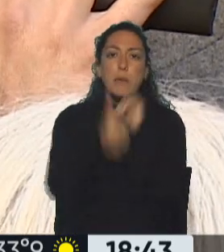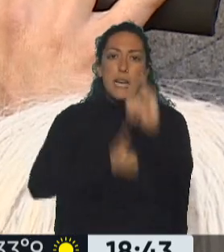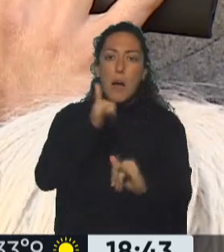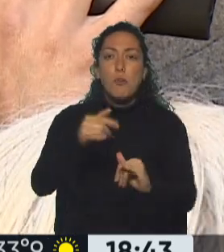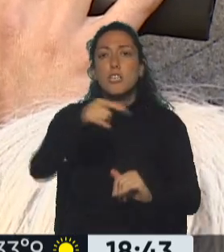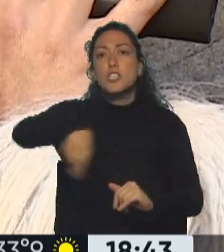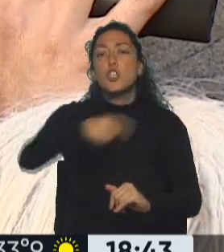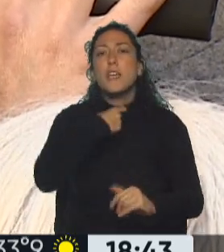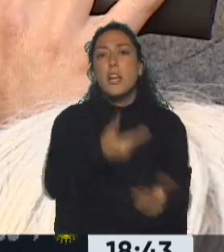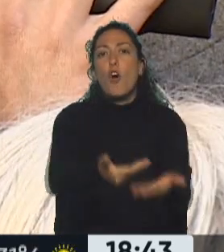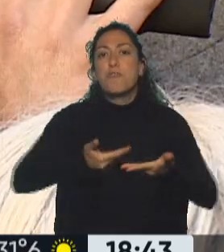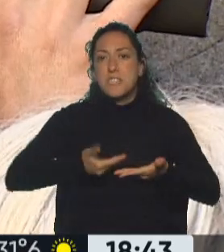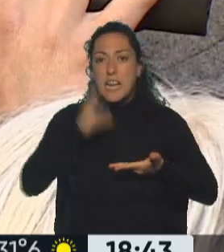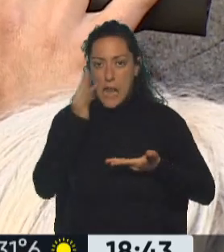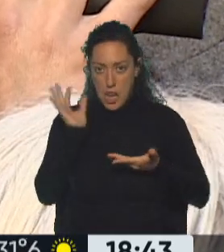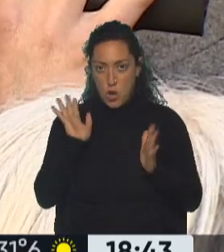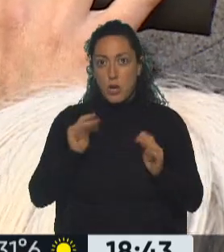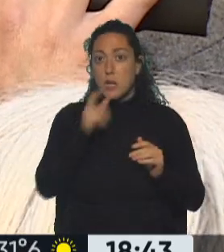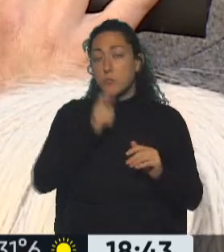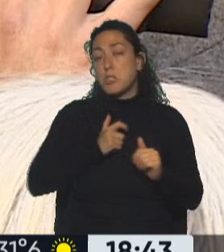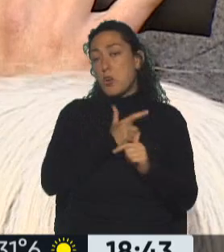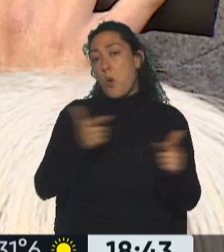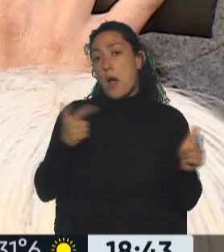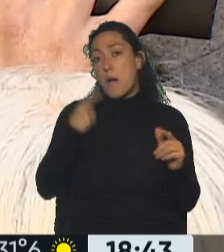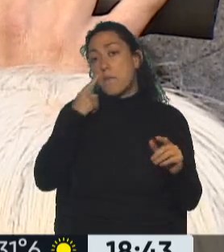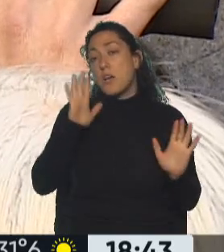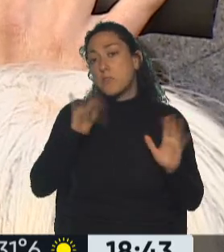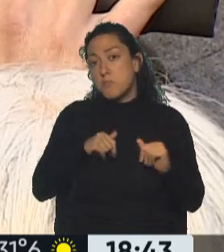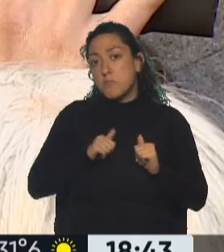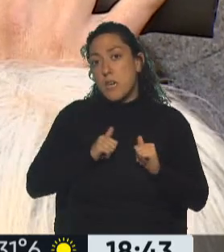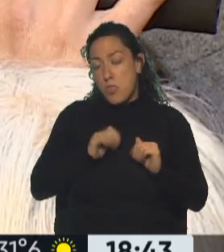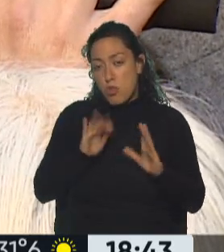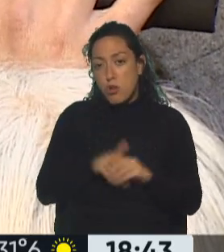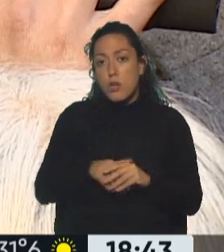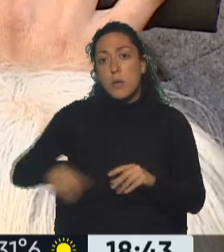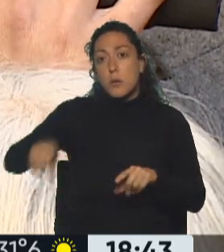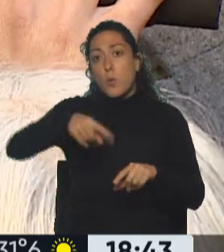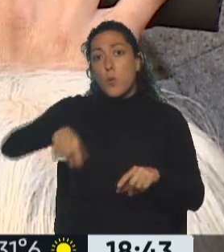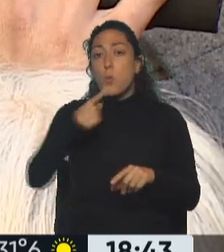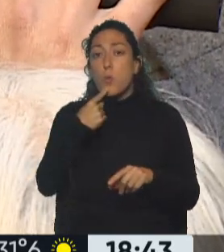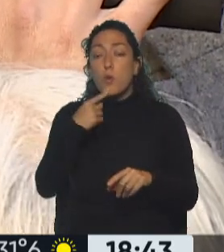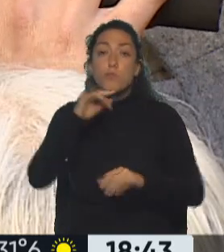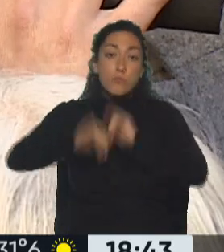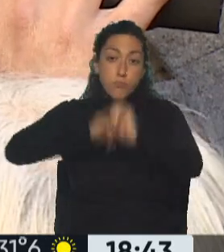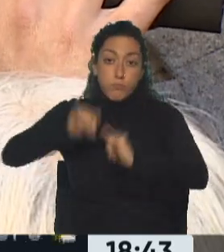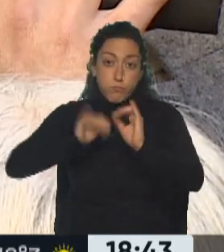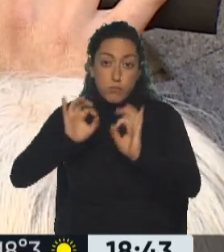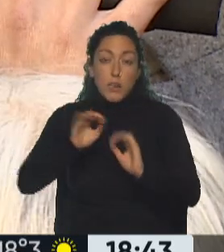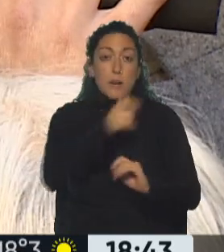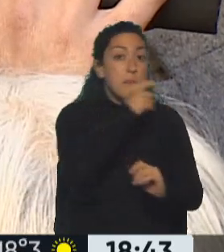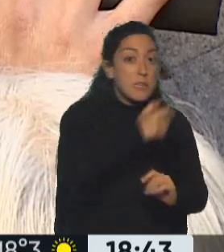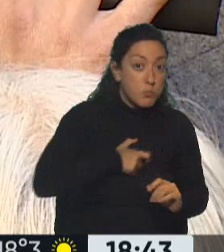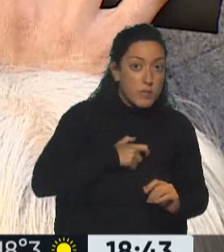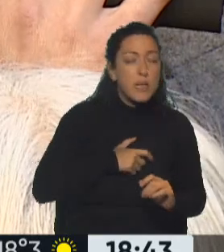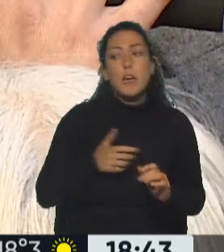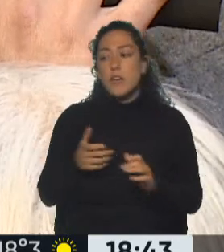venir a ofrecer algo. No tenemos una respuesta, se han llevado la inquietud que le he planteado a todos ustedes recién. Una vez que tengamos la respuesta, después la